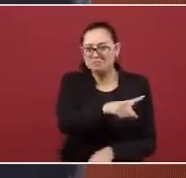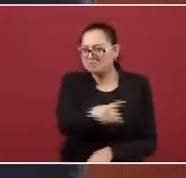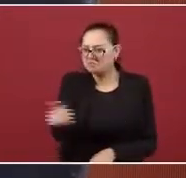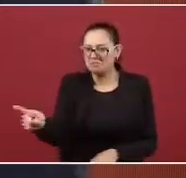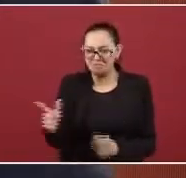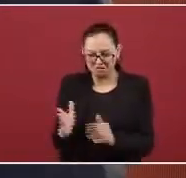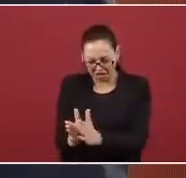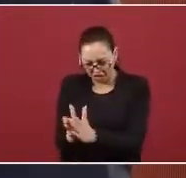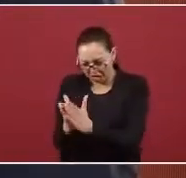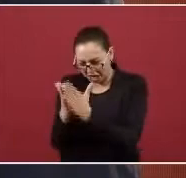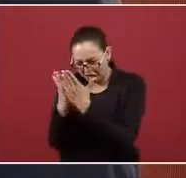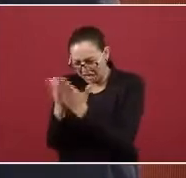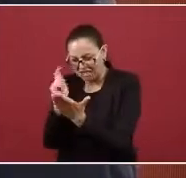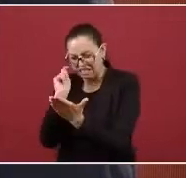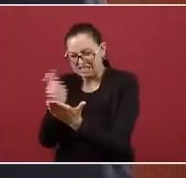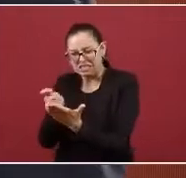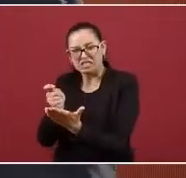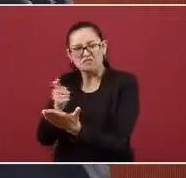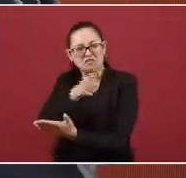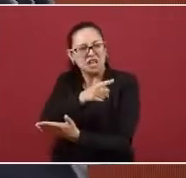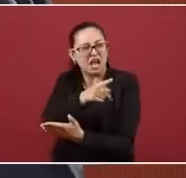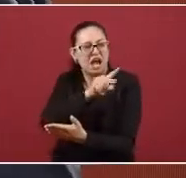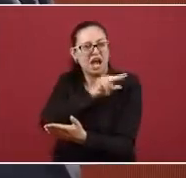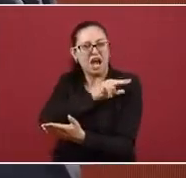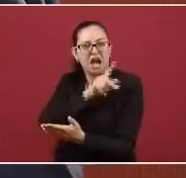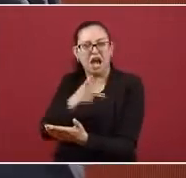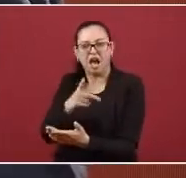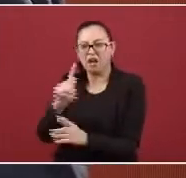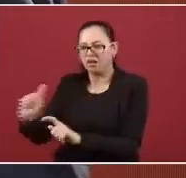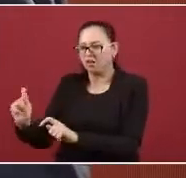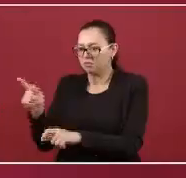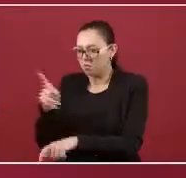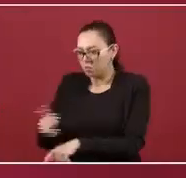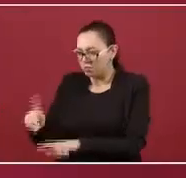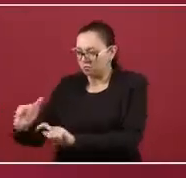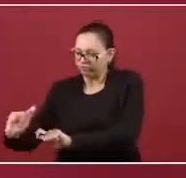a ver qué significaba privatizar